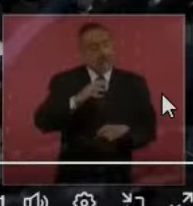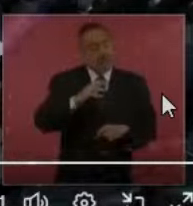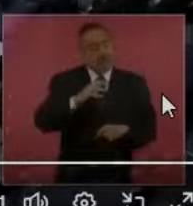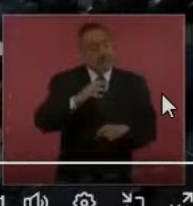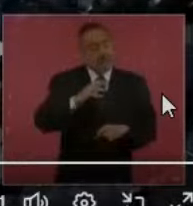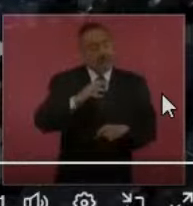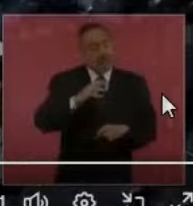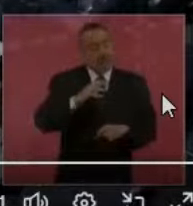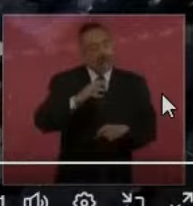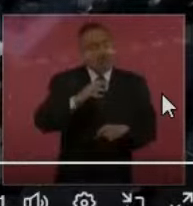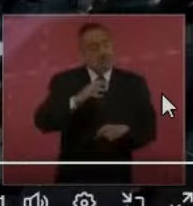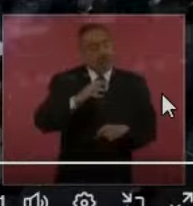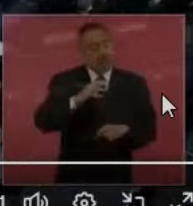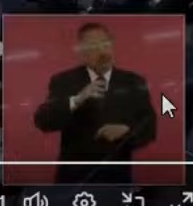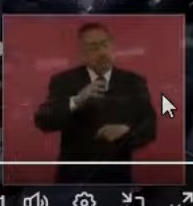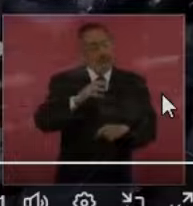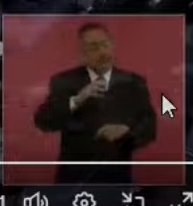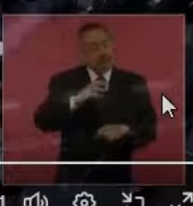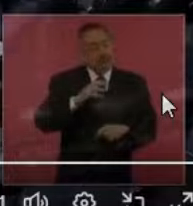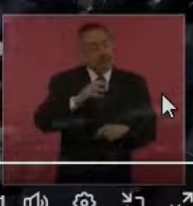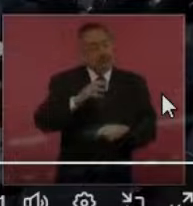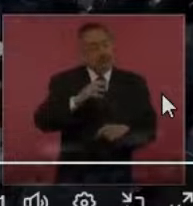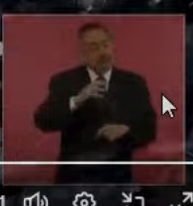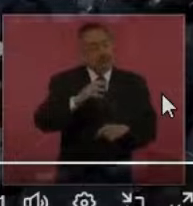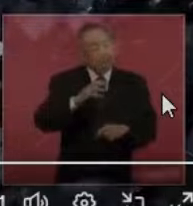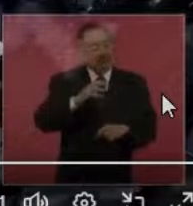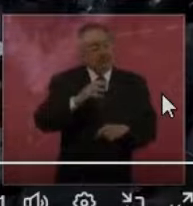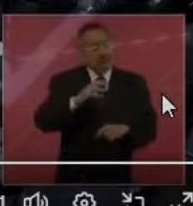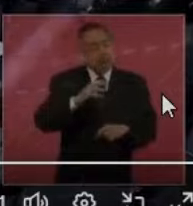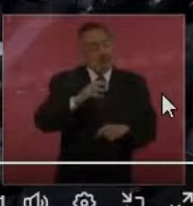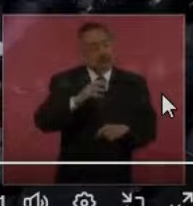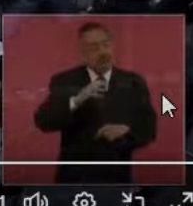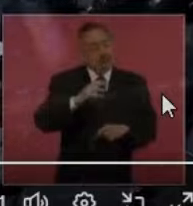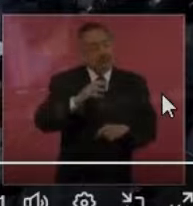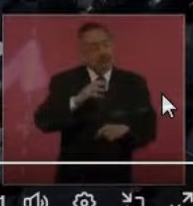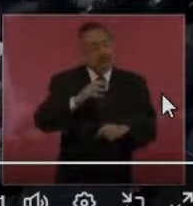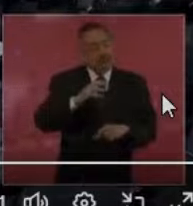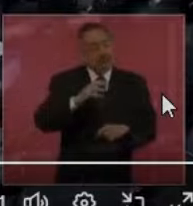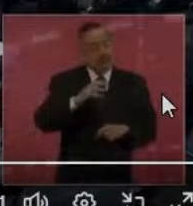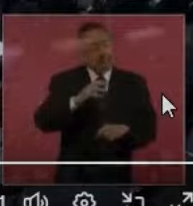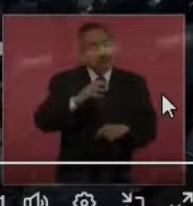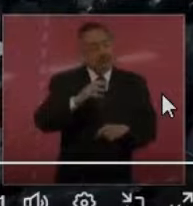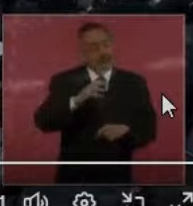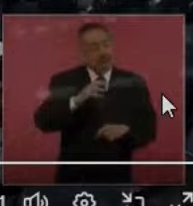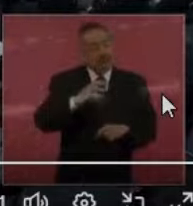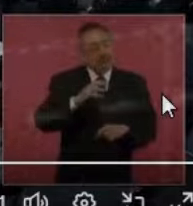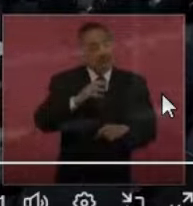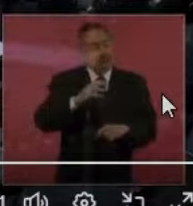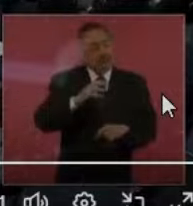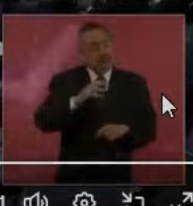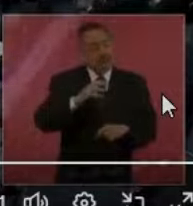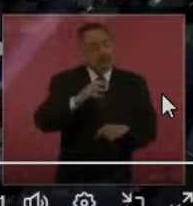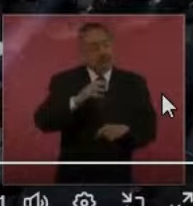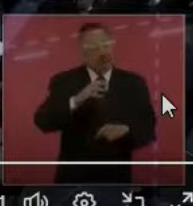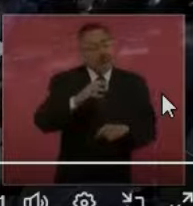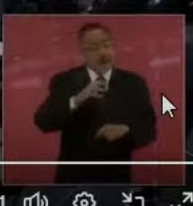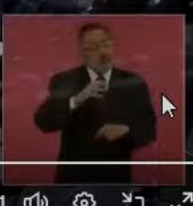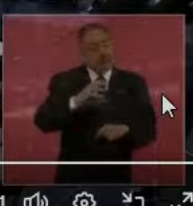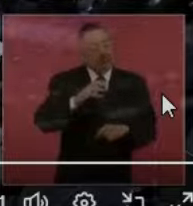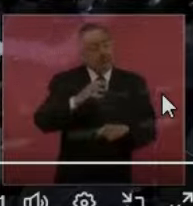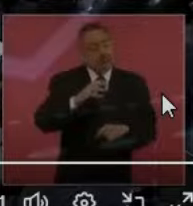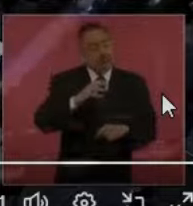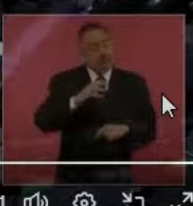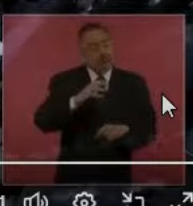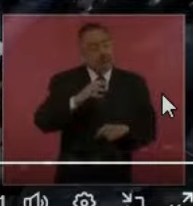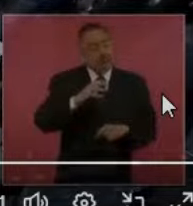inclusive si tu familiar la reclama después de que uno haya fallecido pues se le va a entregar ar pero la diferencia es